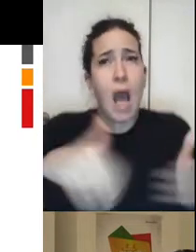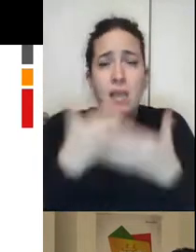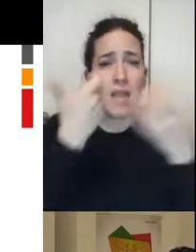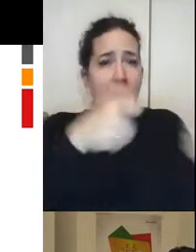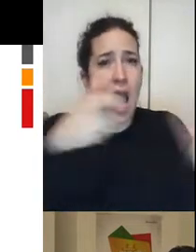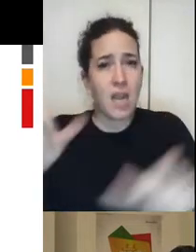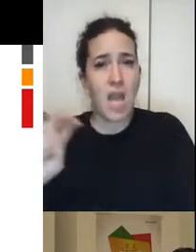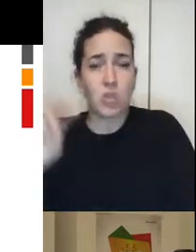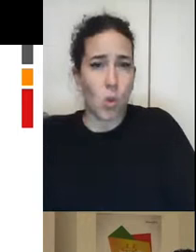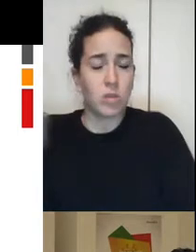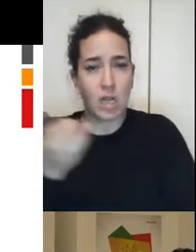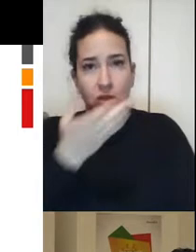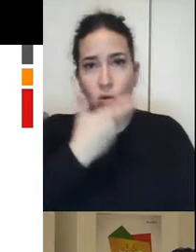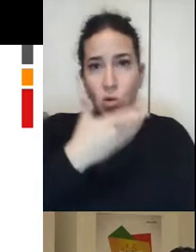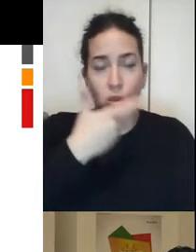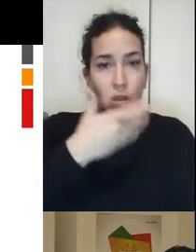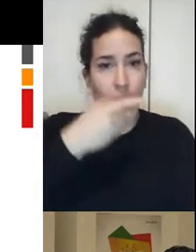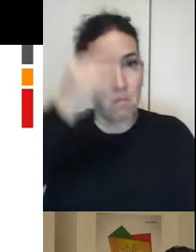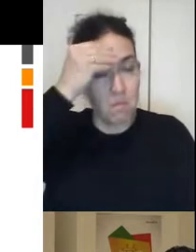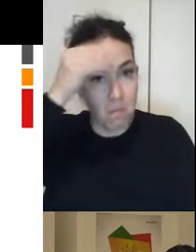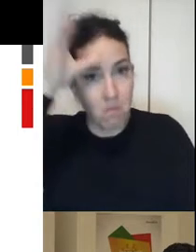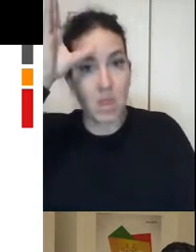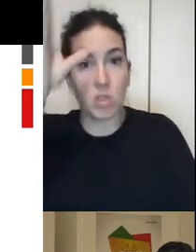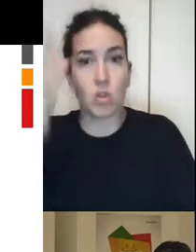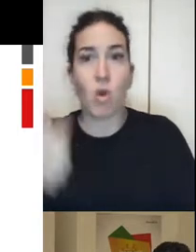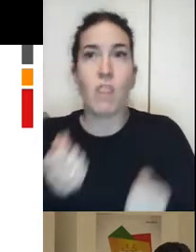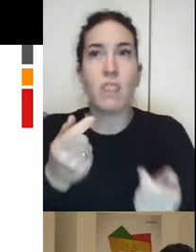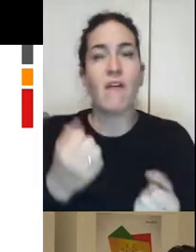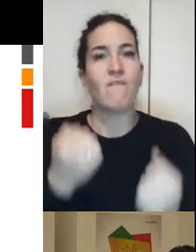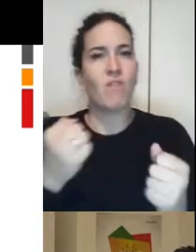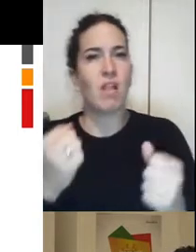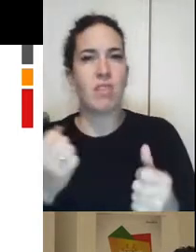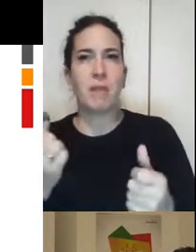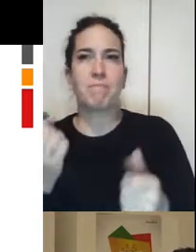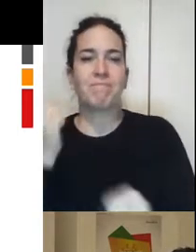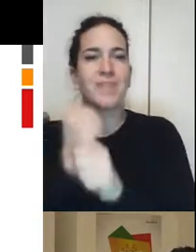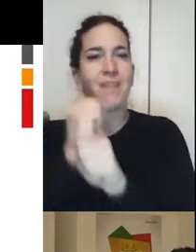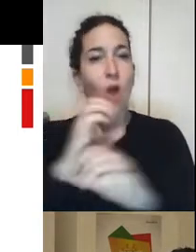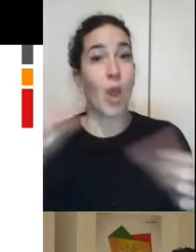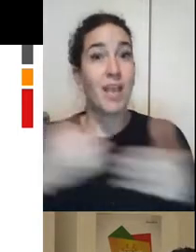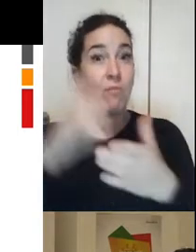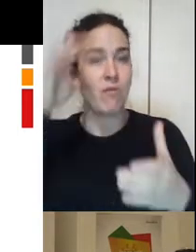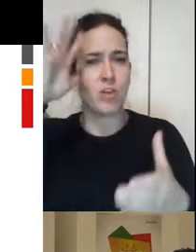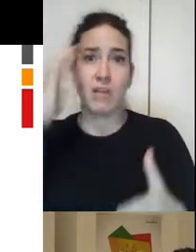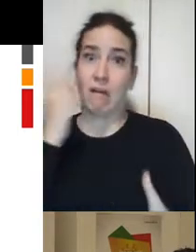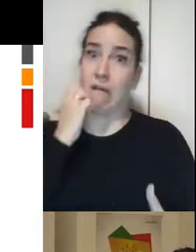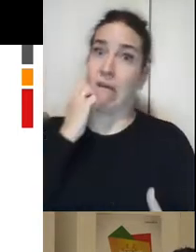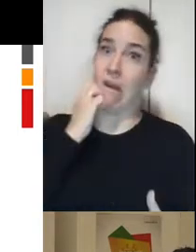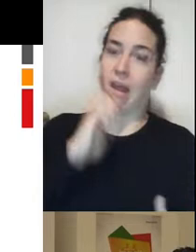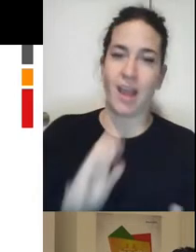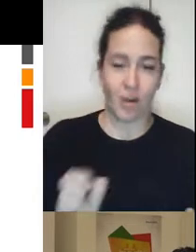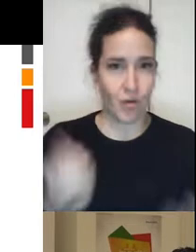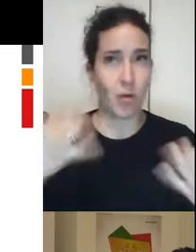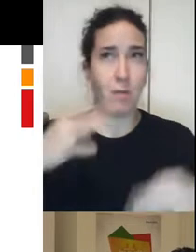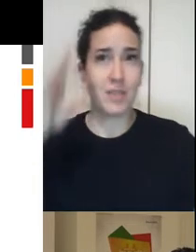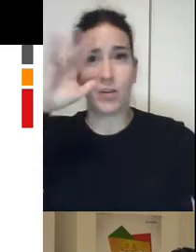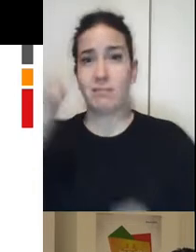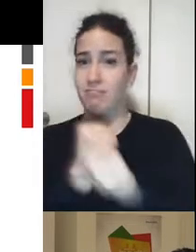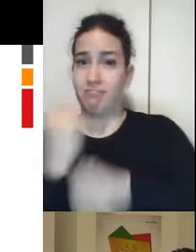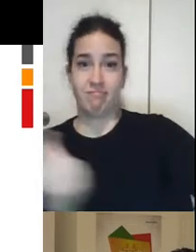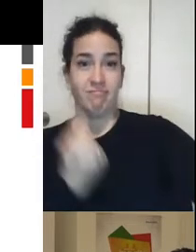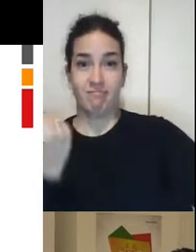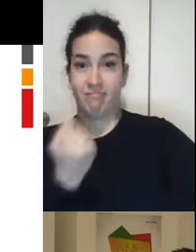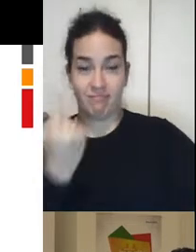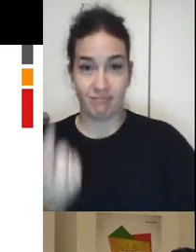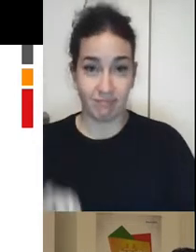conocimiento, que fortalece el trabajo en equipo en el ámbito de la filosofía, que es cosa rara, realmente, ya por eso creo que es una gran